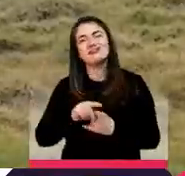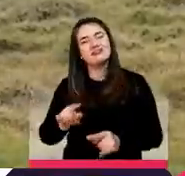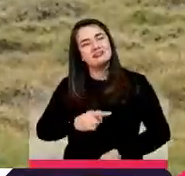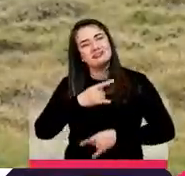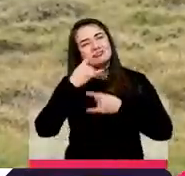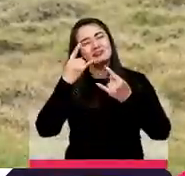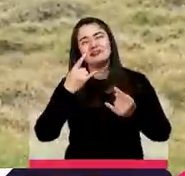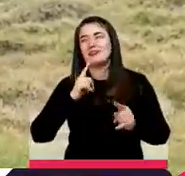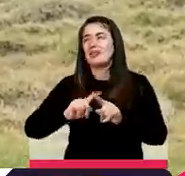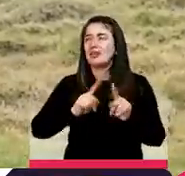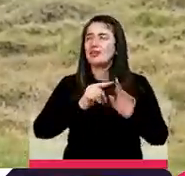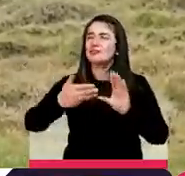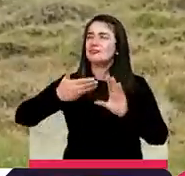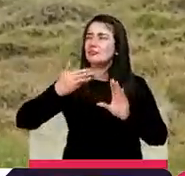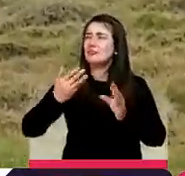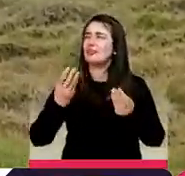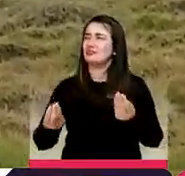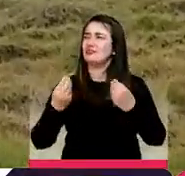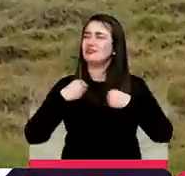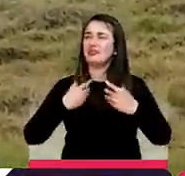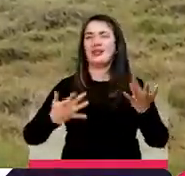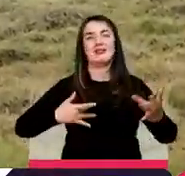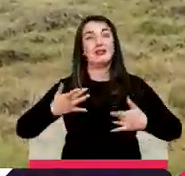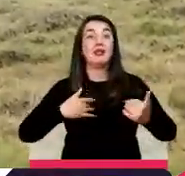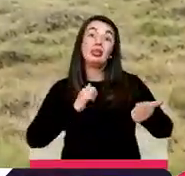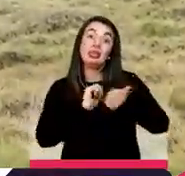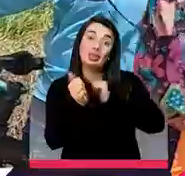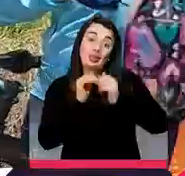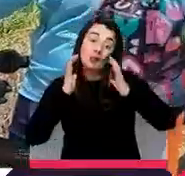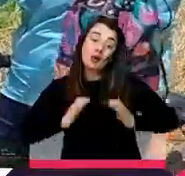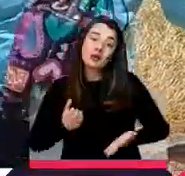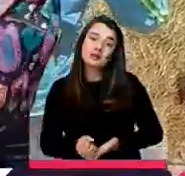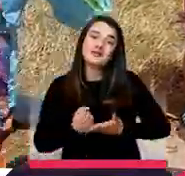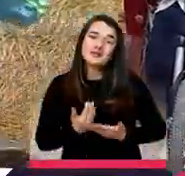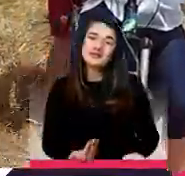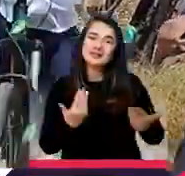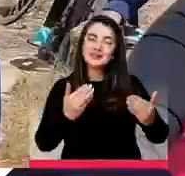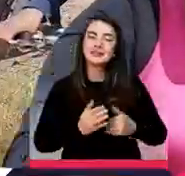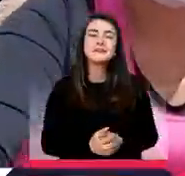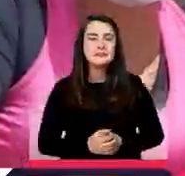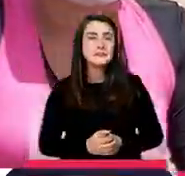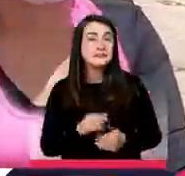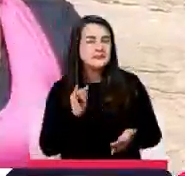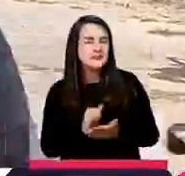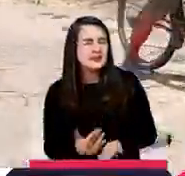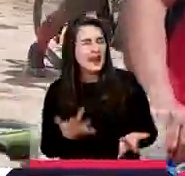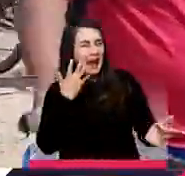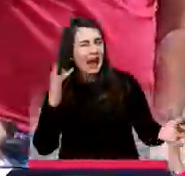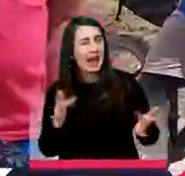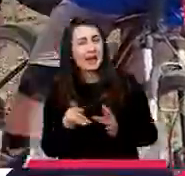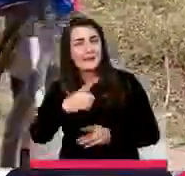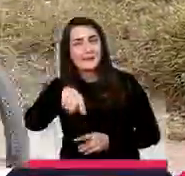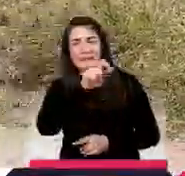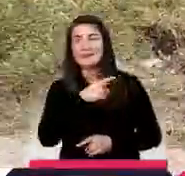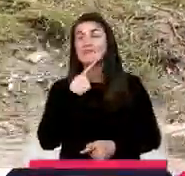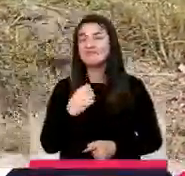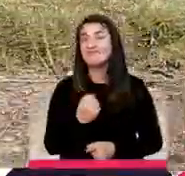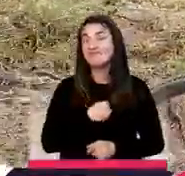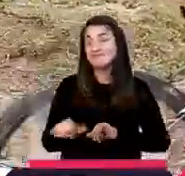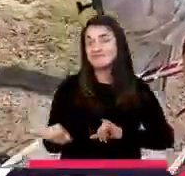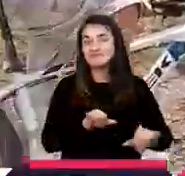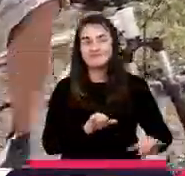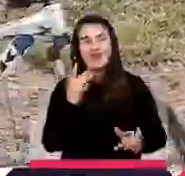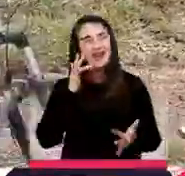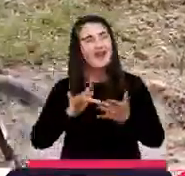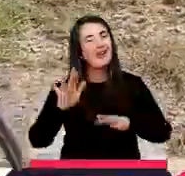es distraerse, es también el deporte pues para tu cuerpo. Este plan, ideal para aquellos amantes de la bicicleta y la